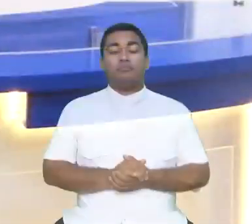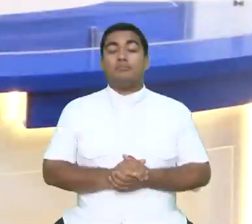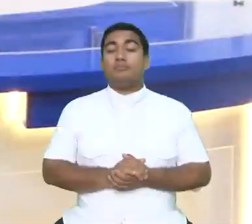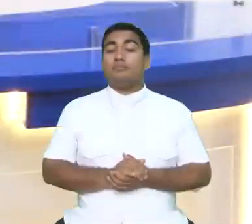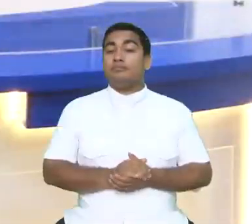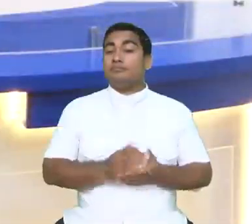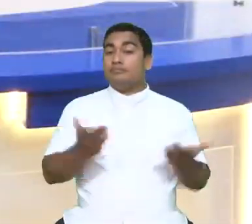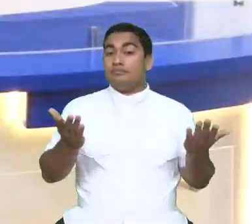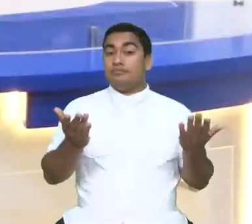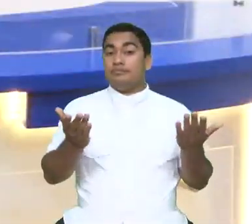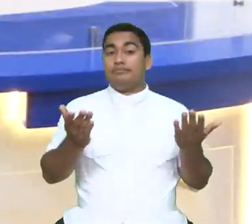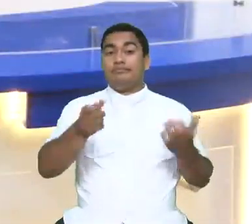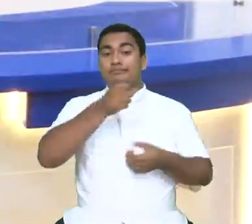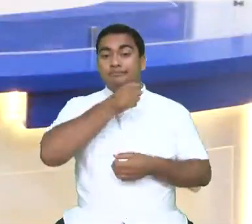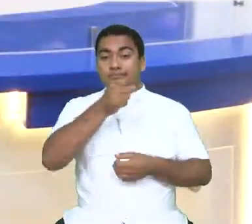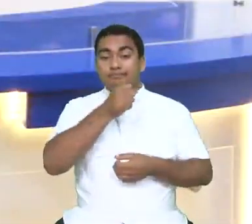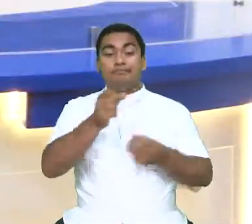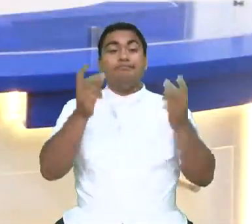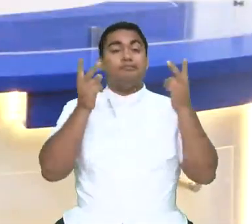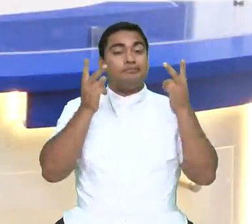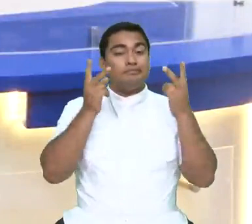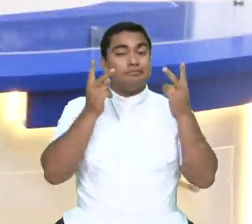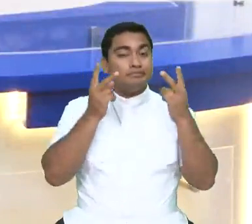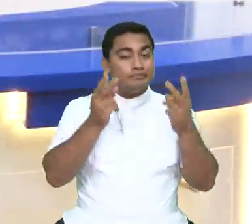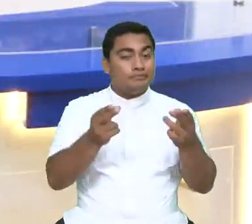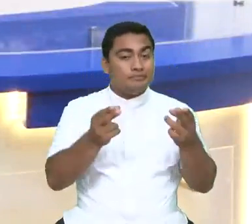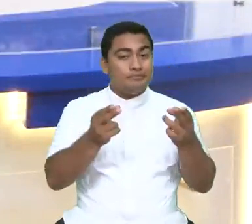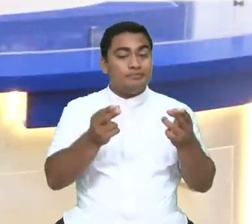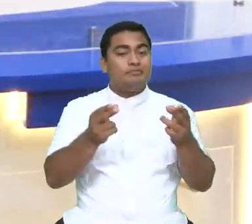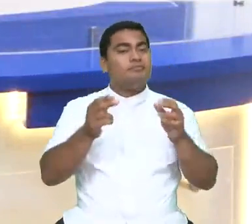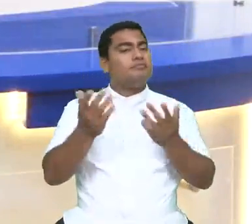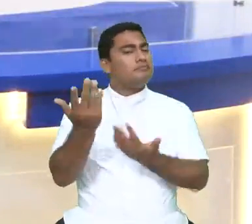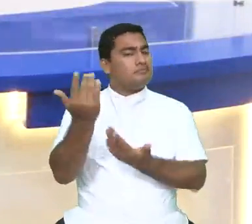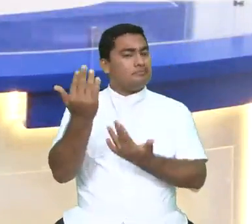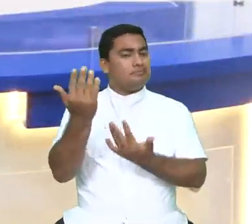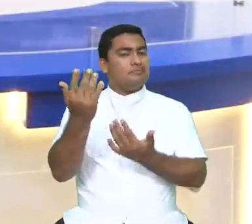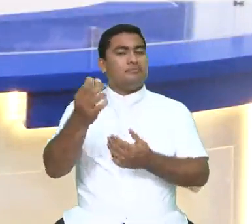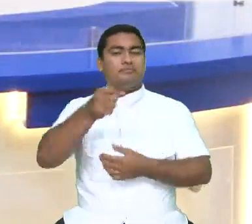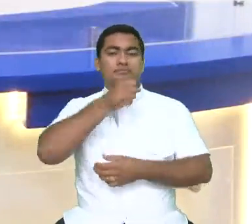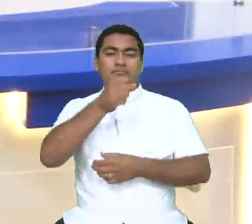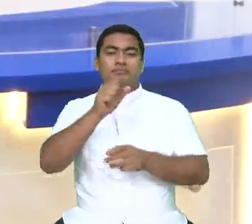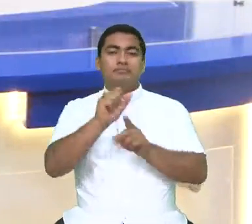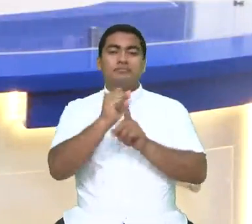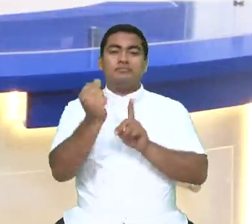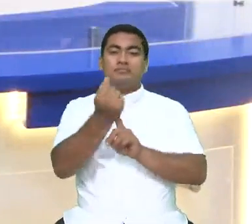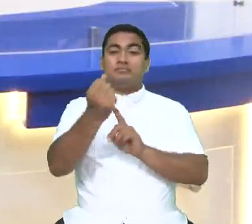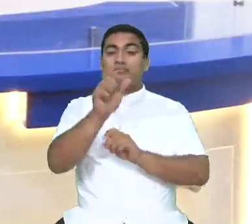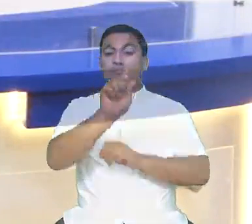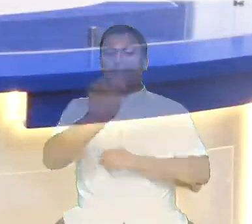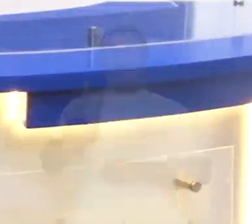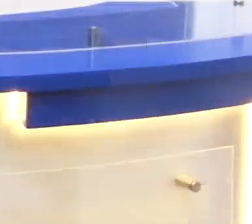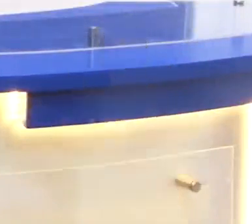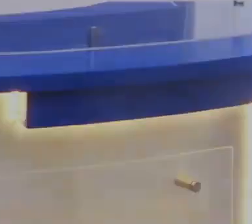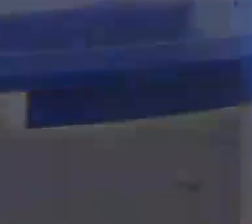Con este primer bloque de noticias hacemos nuestra primera pausa informativa. Ya regresamos con más de Noticias Asamblea TV.